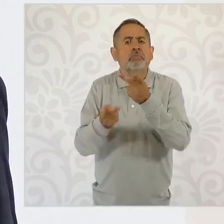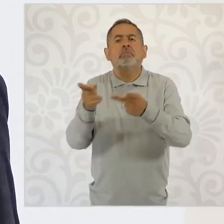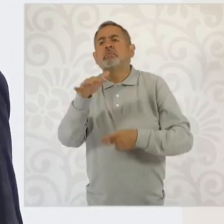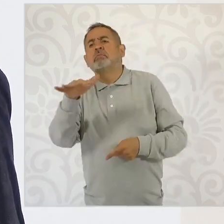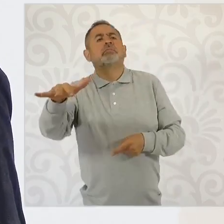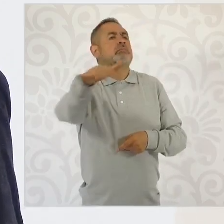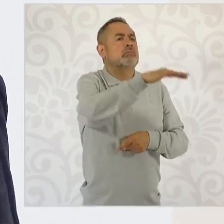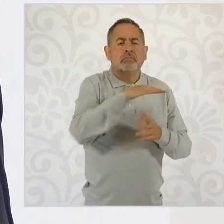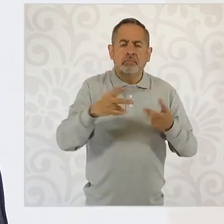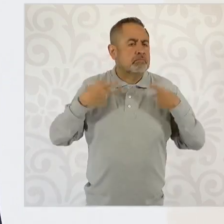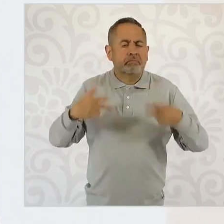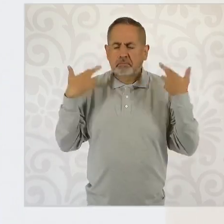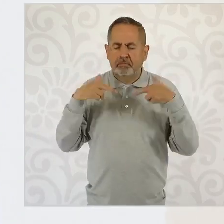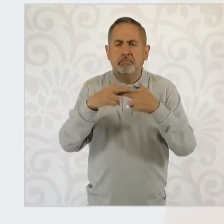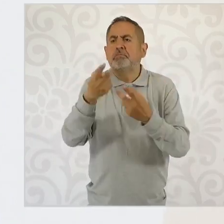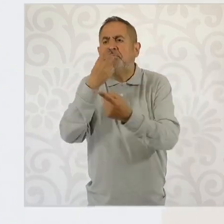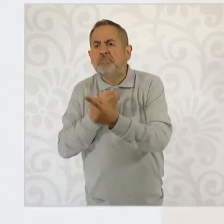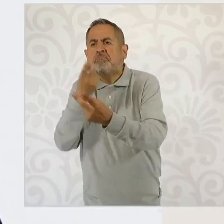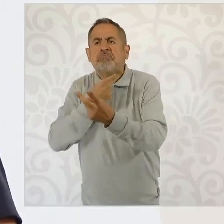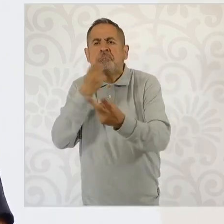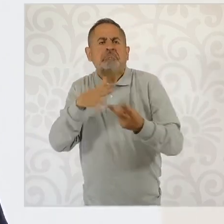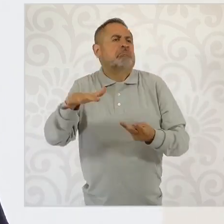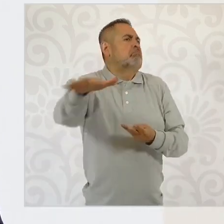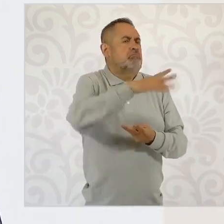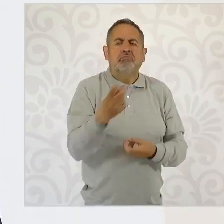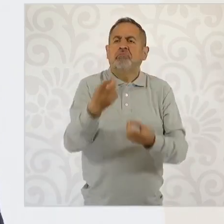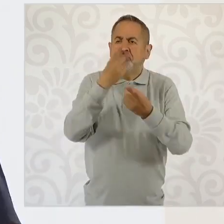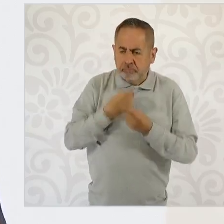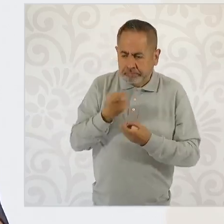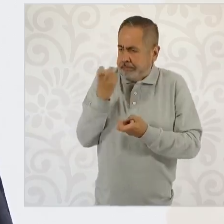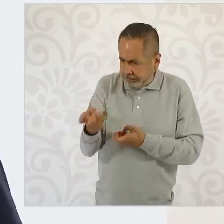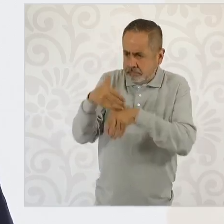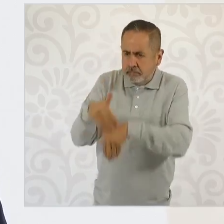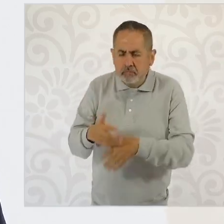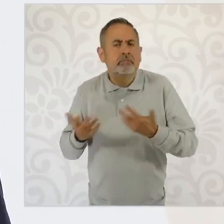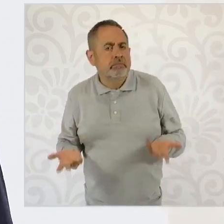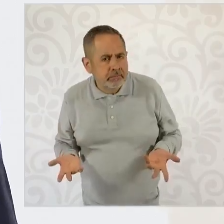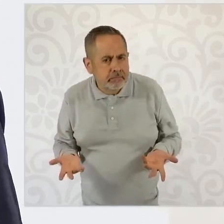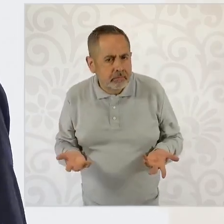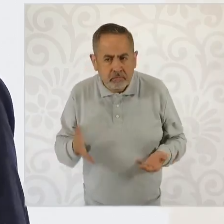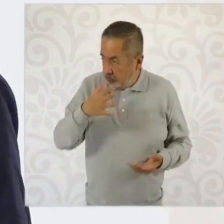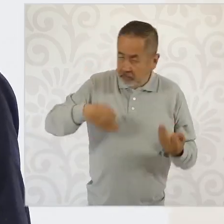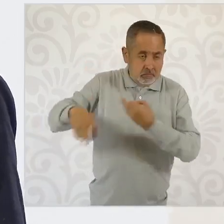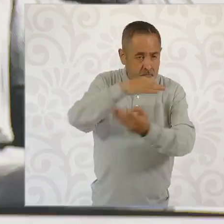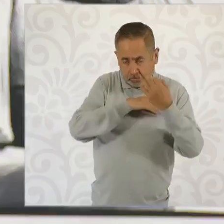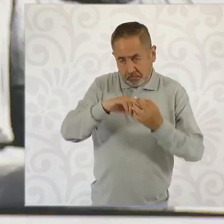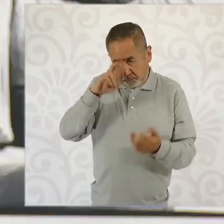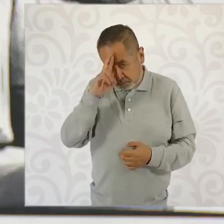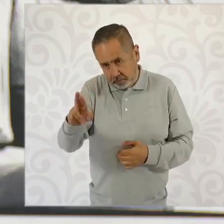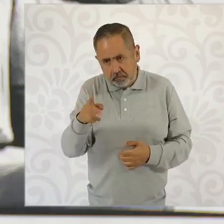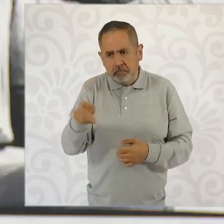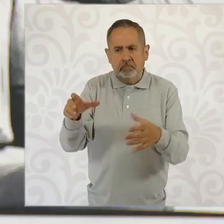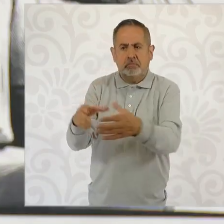más democrática que esa. Entonces, repito, nosotros a todas las maestras y maestros los respetamos y